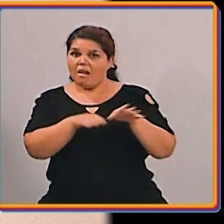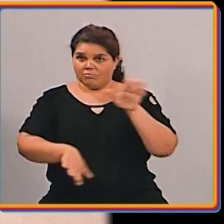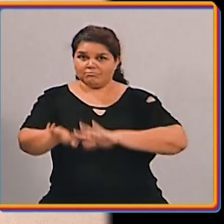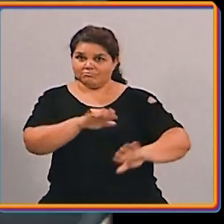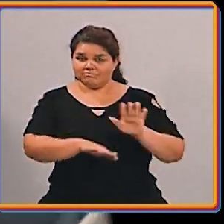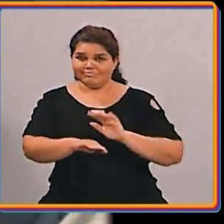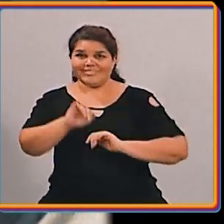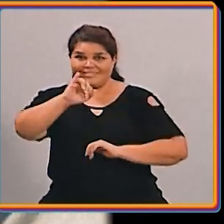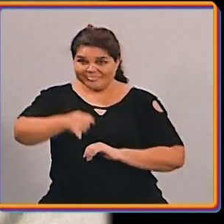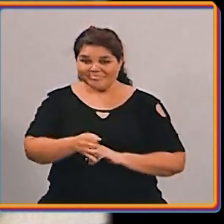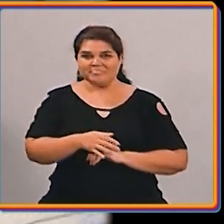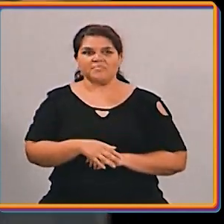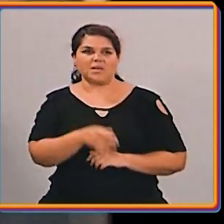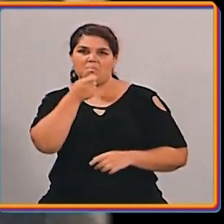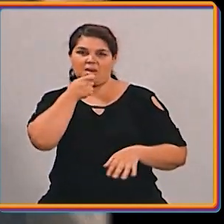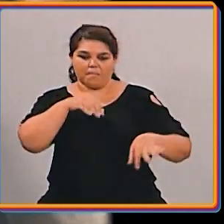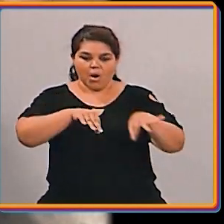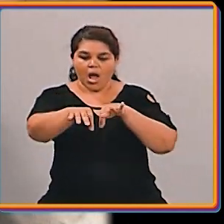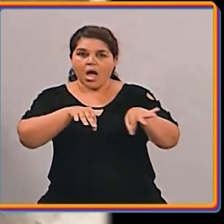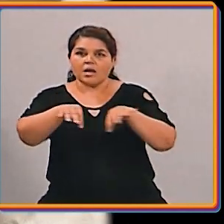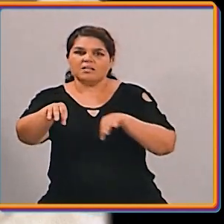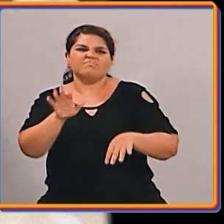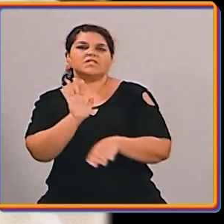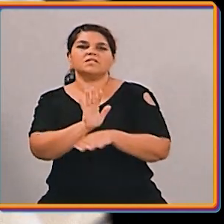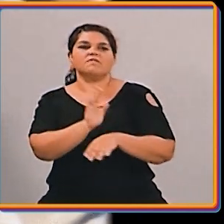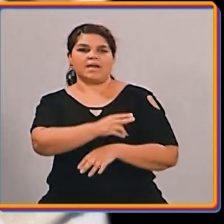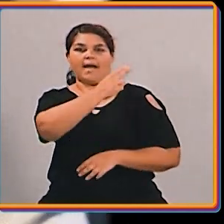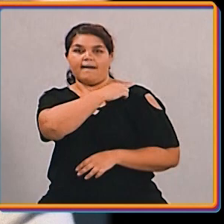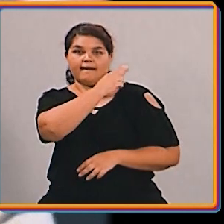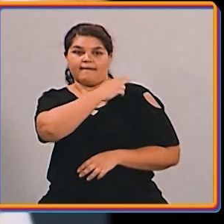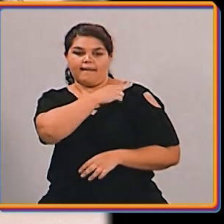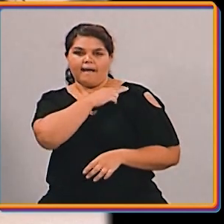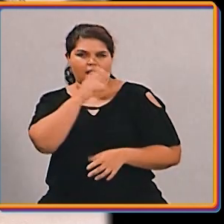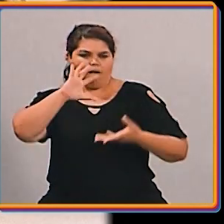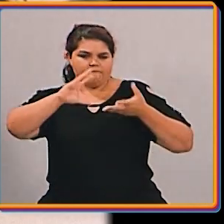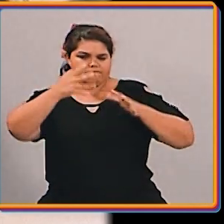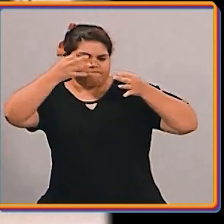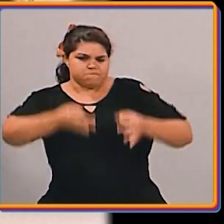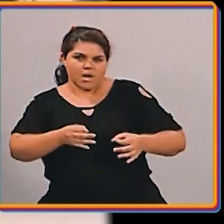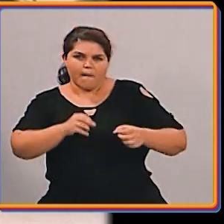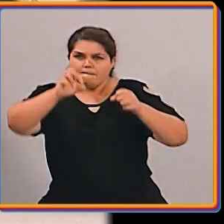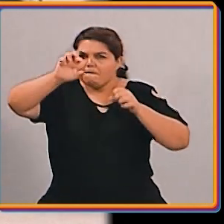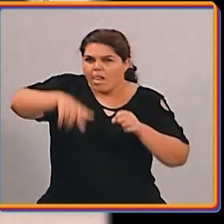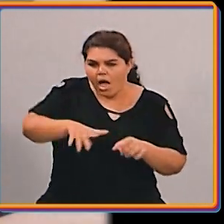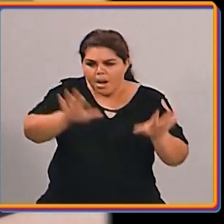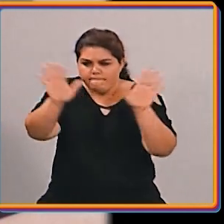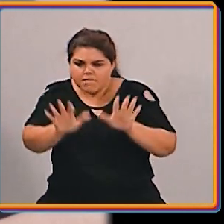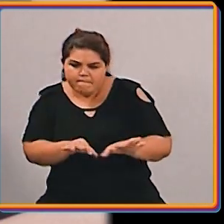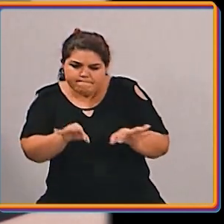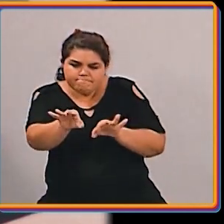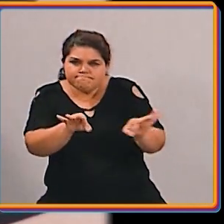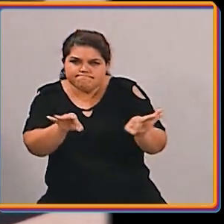juego. En el caso del ajedrez, representamos a generales que mueven estratégicamente su ejército por el campo de